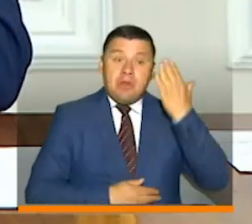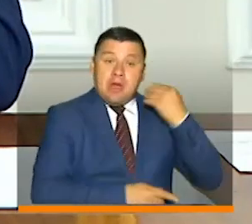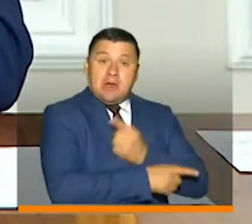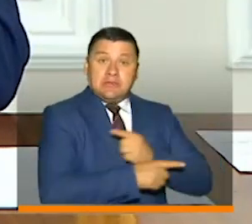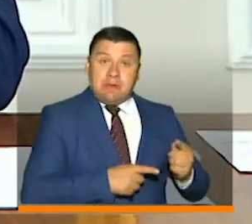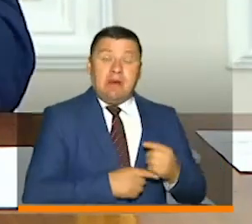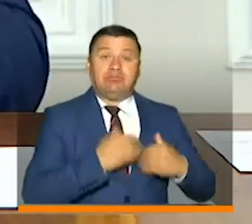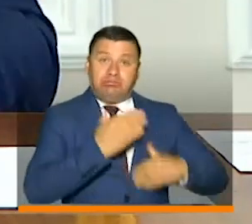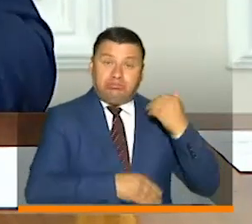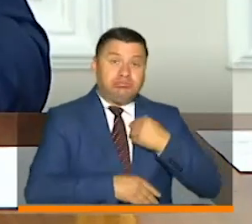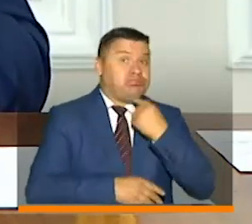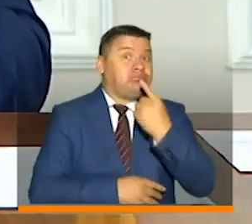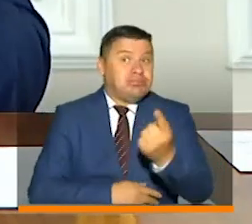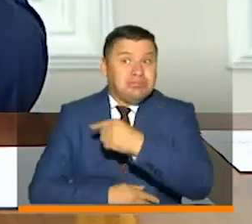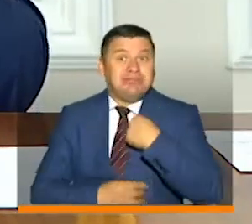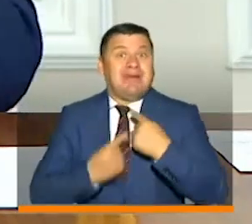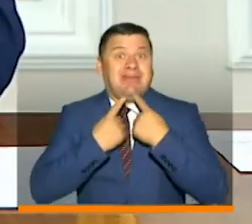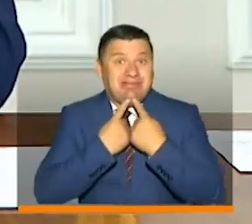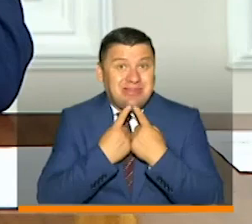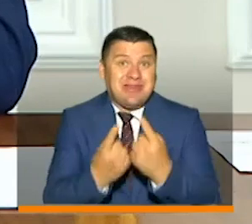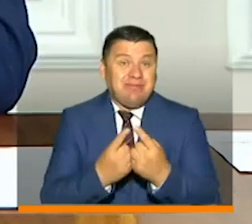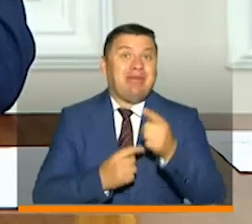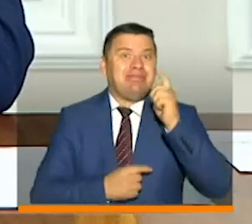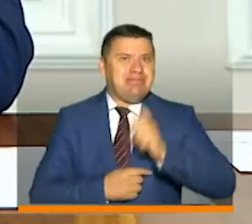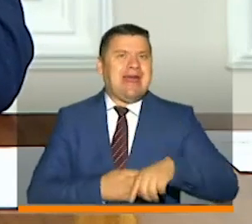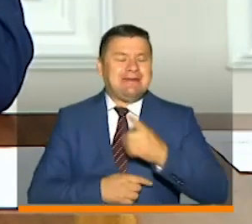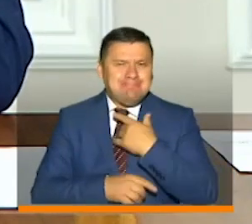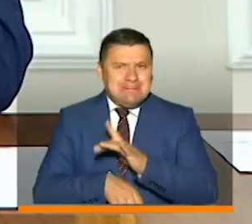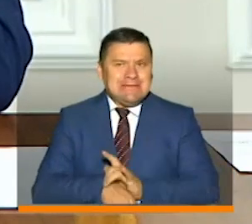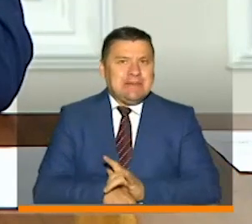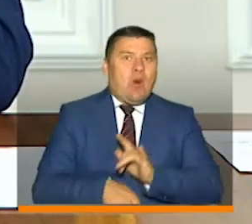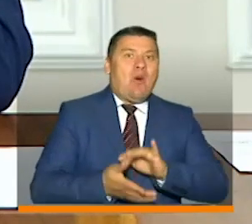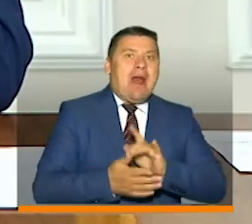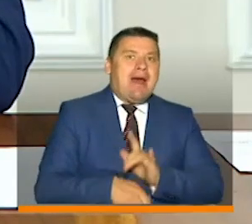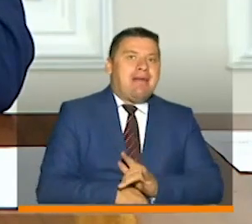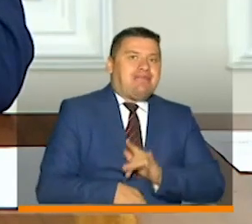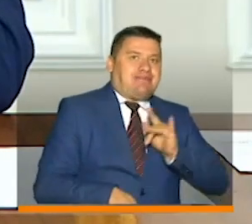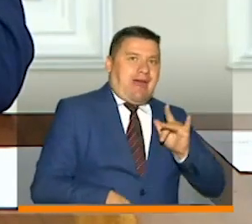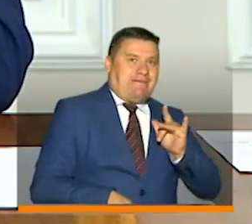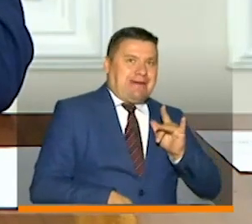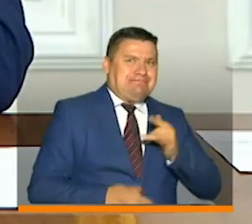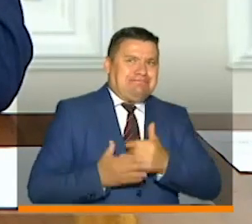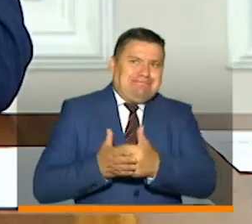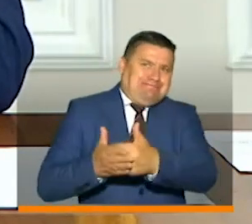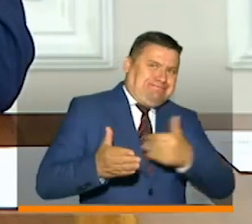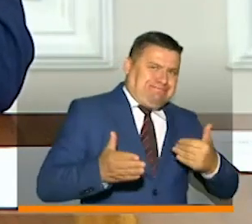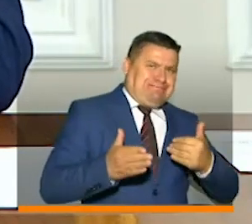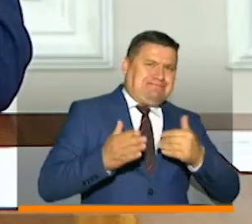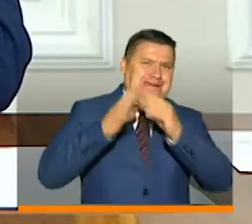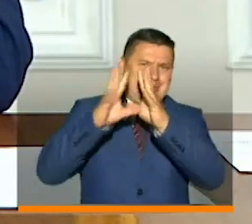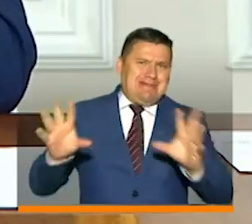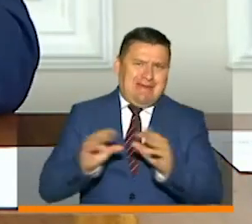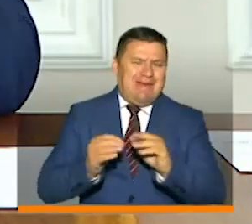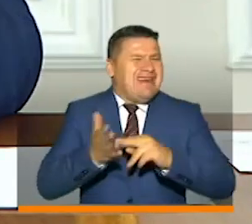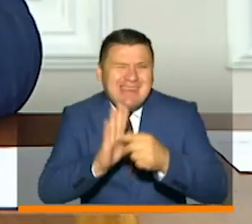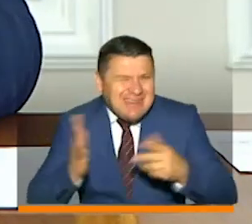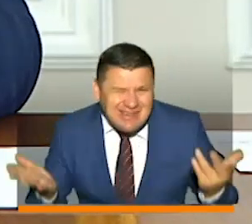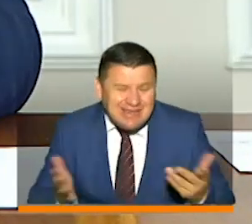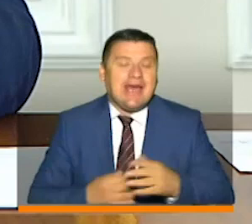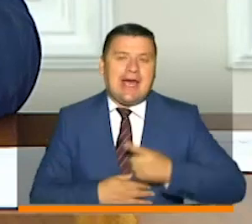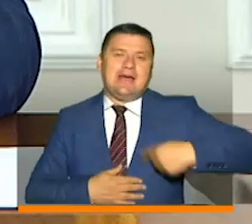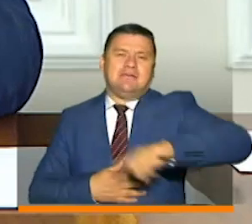semana les decía yo a ustedes que tenemos que madrugar le a la navidad qué quiere decir eso que